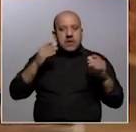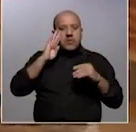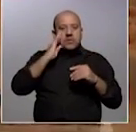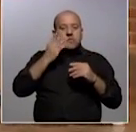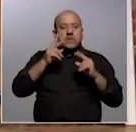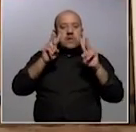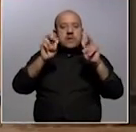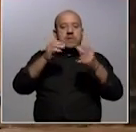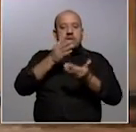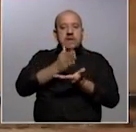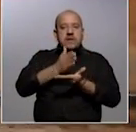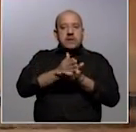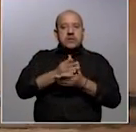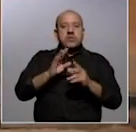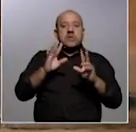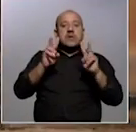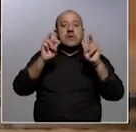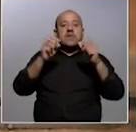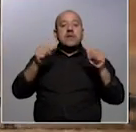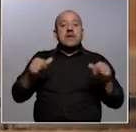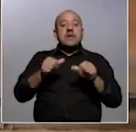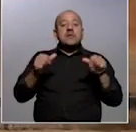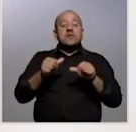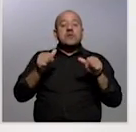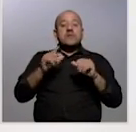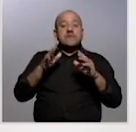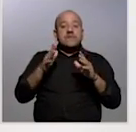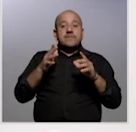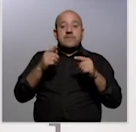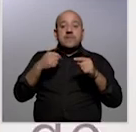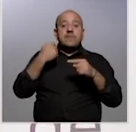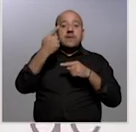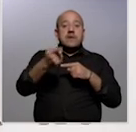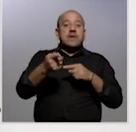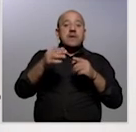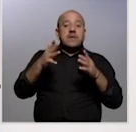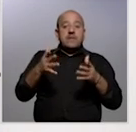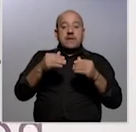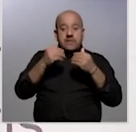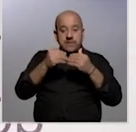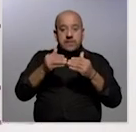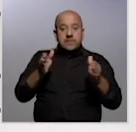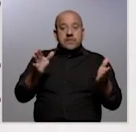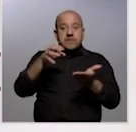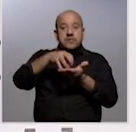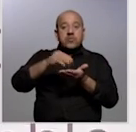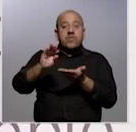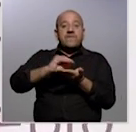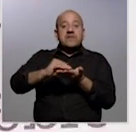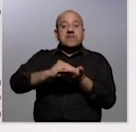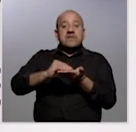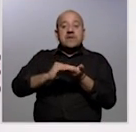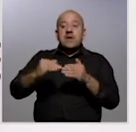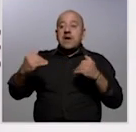y a su vez la perspectiva y la acción de la institución a tales efectos mañana la institución inaugurará una oficina móvil que